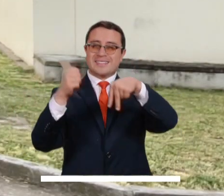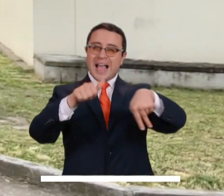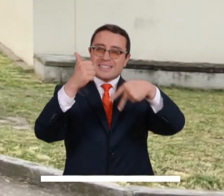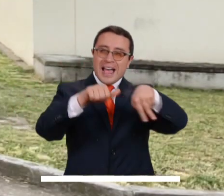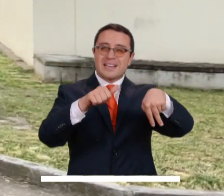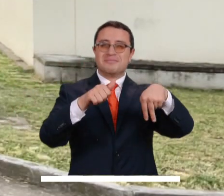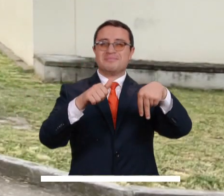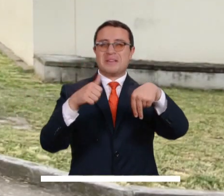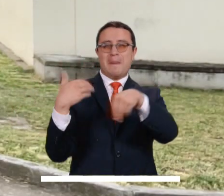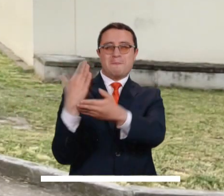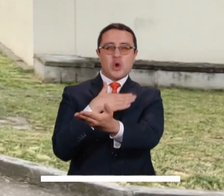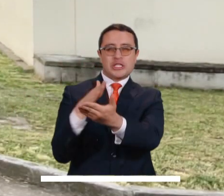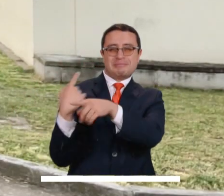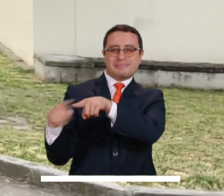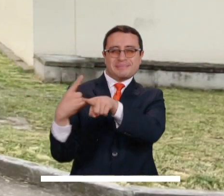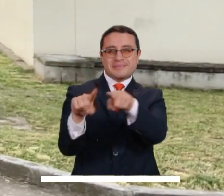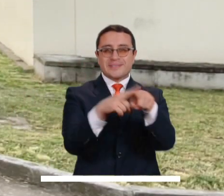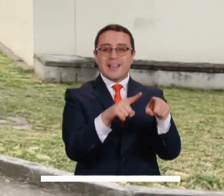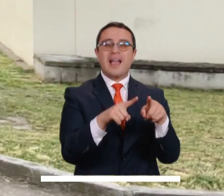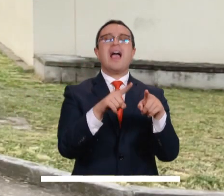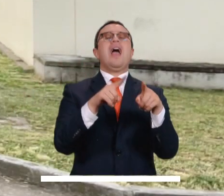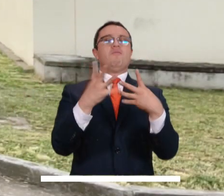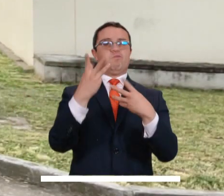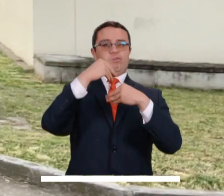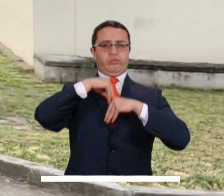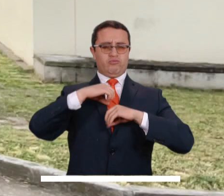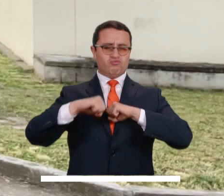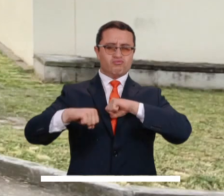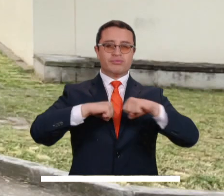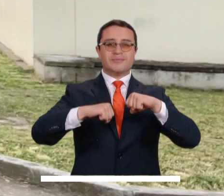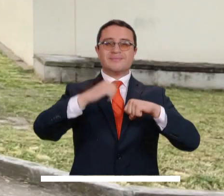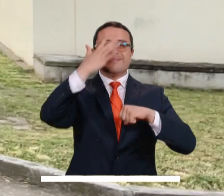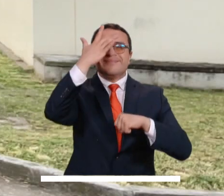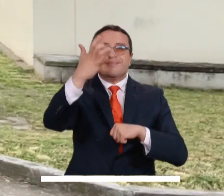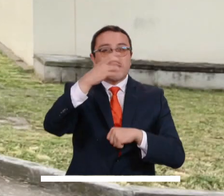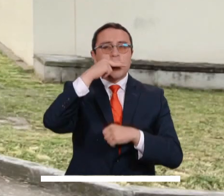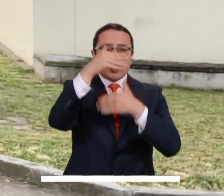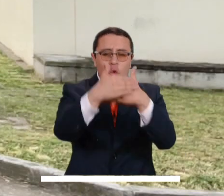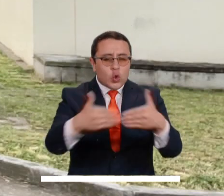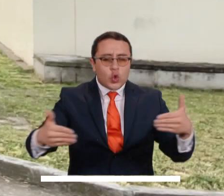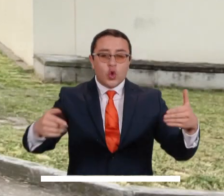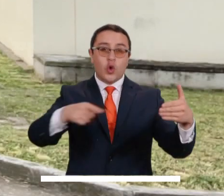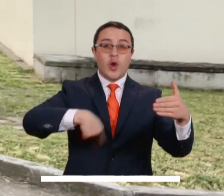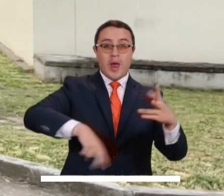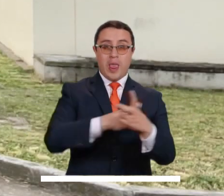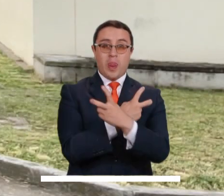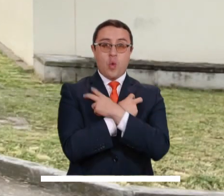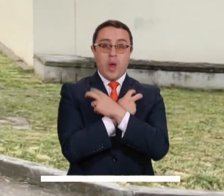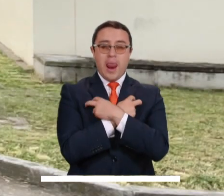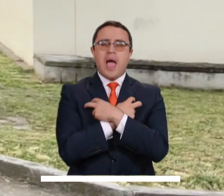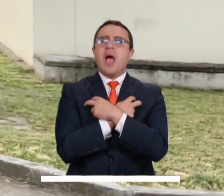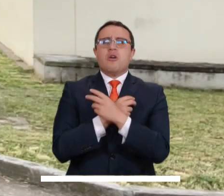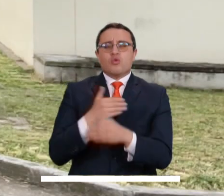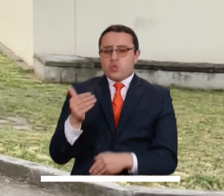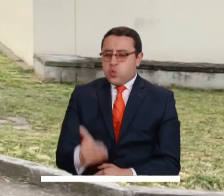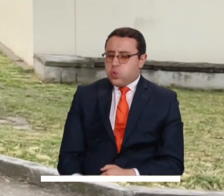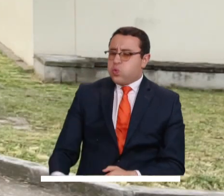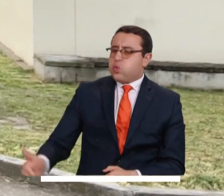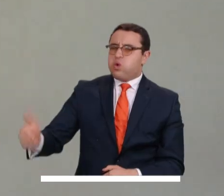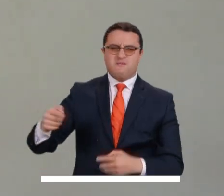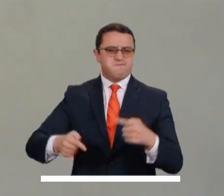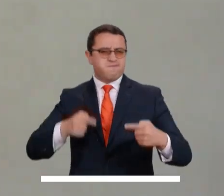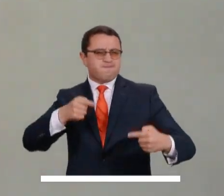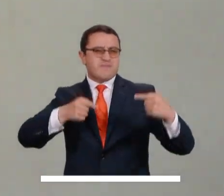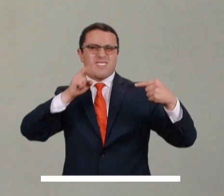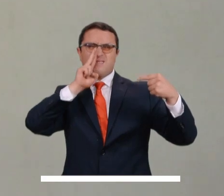géneros musicales están cobrando protagonismo gracias al talento de algunos niños o pitas que a su corta edad están conquistando diferentes escenarios